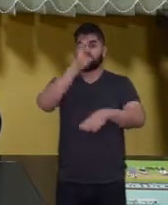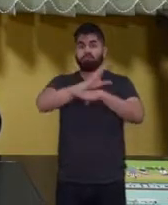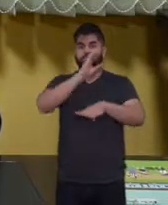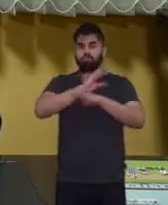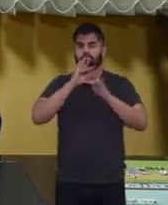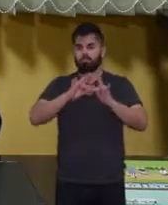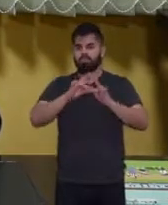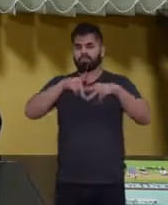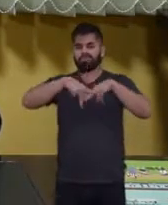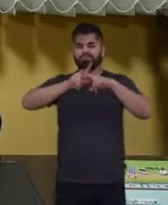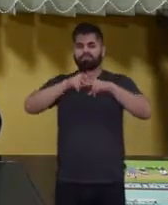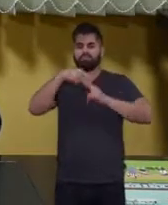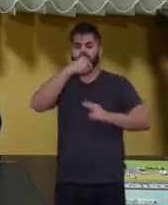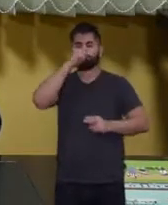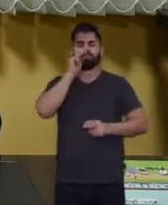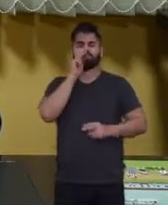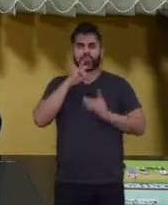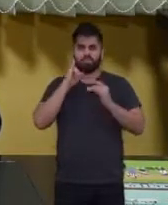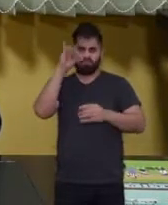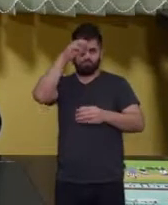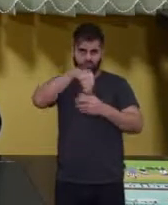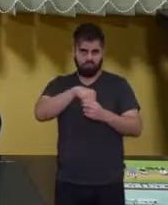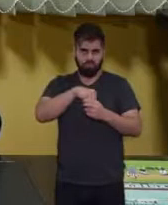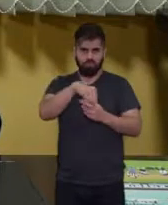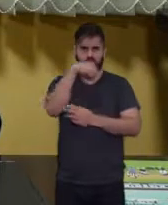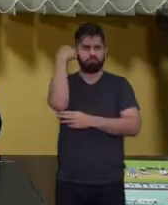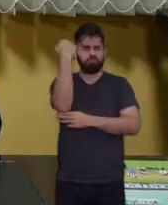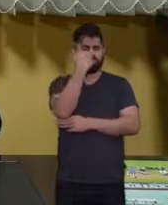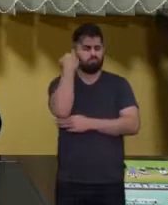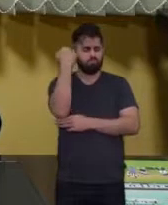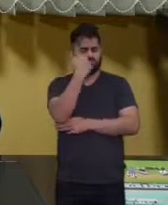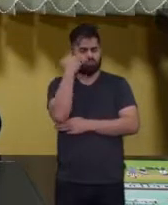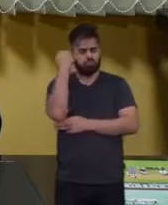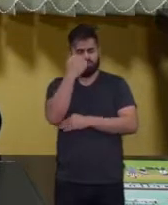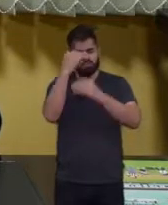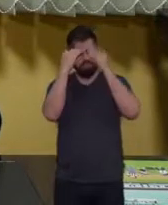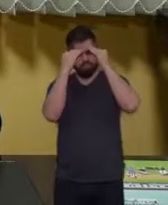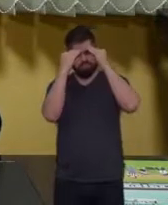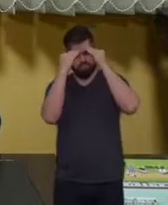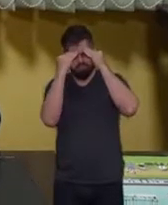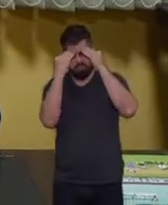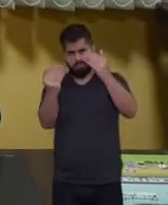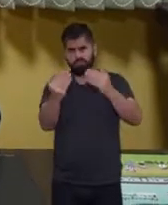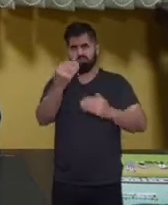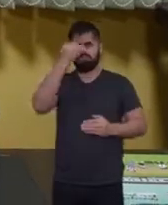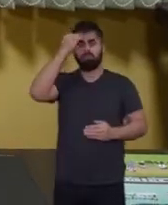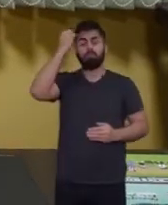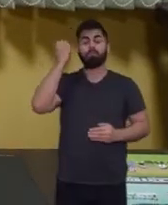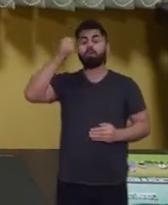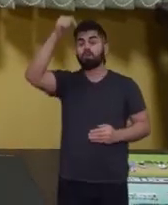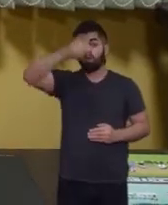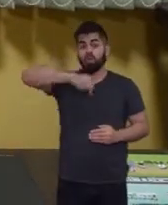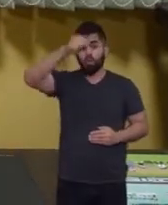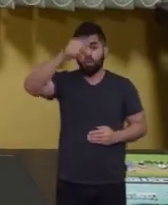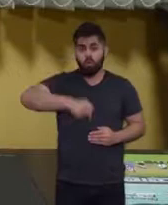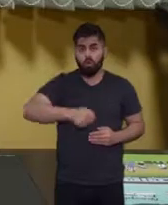la Tecnicatura para Educación Inclusiva. Es muy importante tu presencia y yo te agradezco, porque estamos